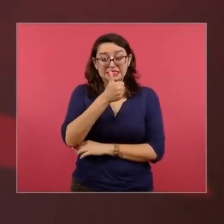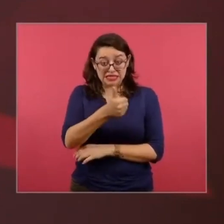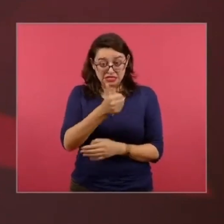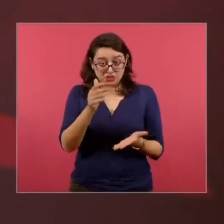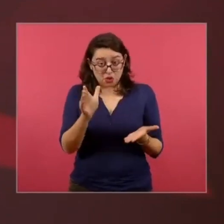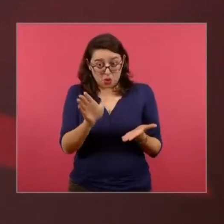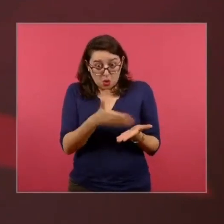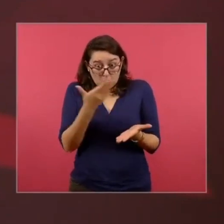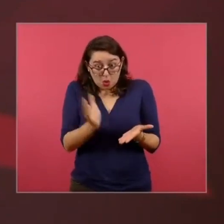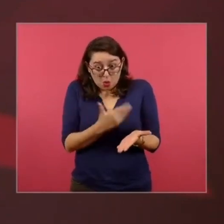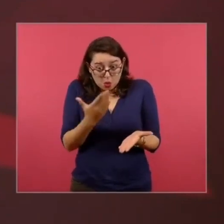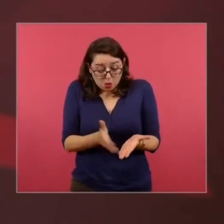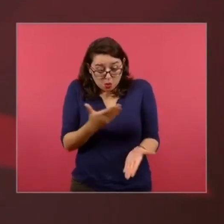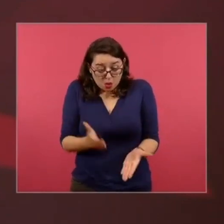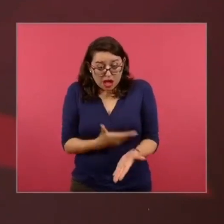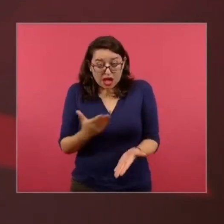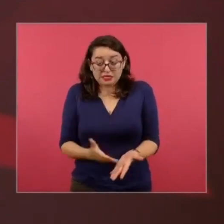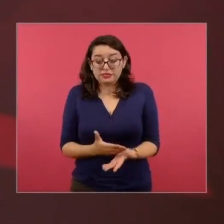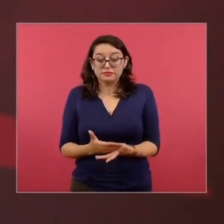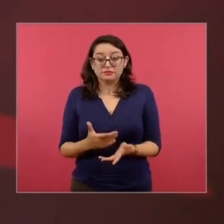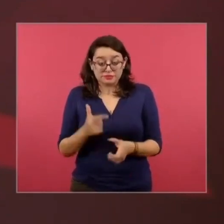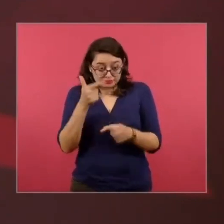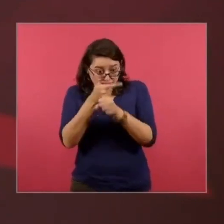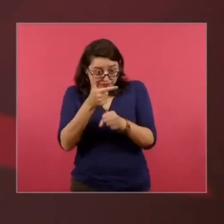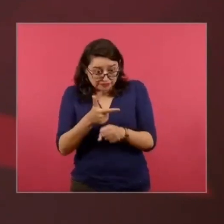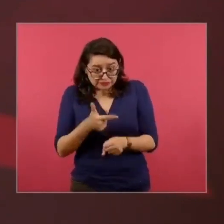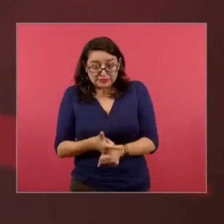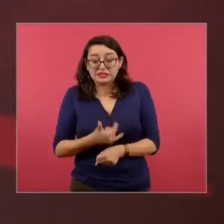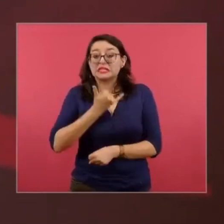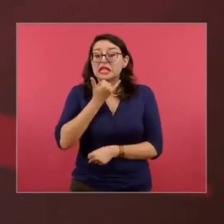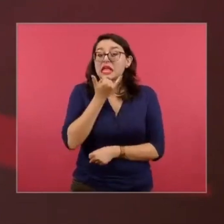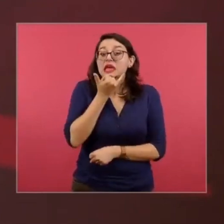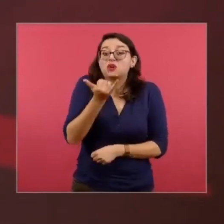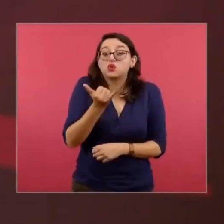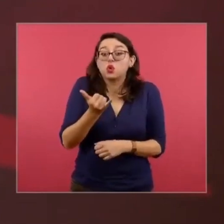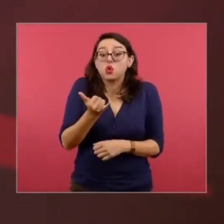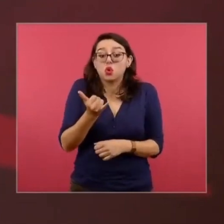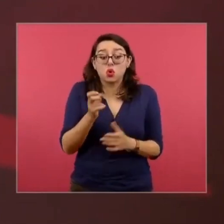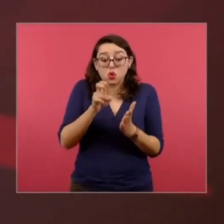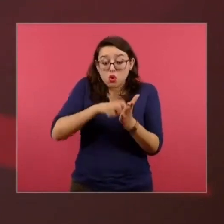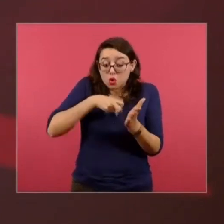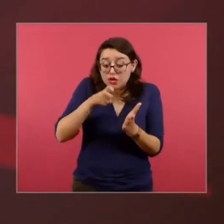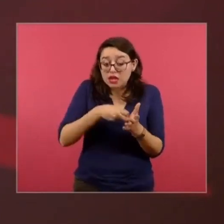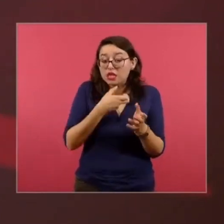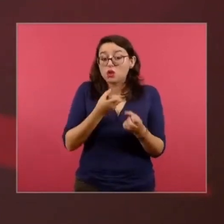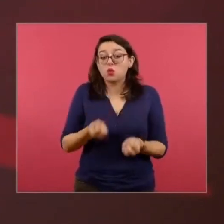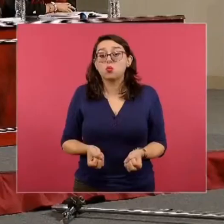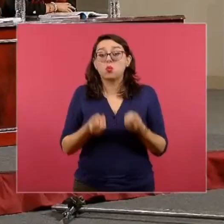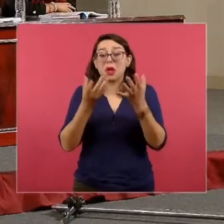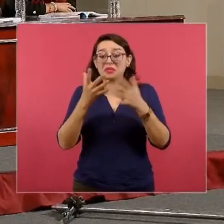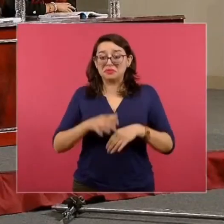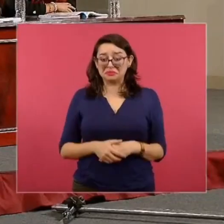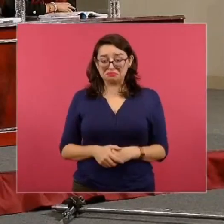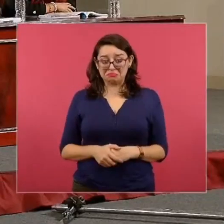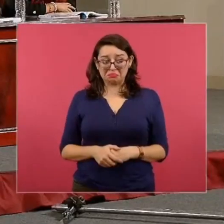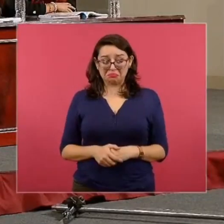y yo los errores que alcanzo a distinguir que ponen en las redes sociales, las áreas de oportunidad que tenemos, no suban más